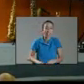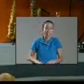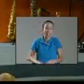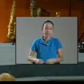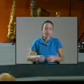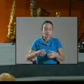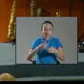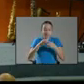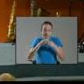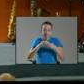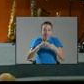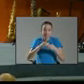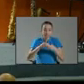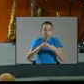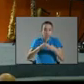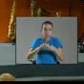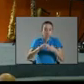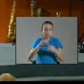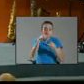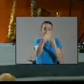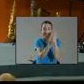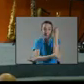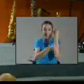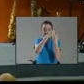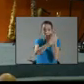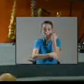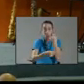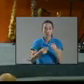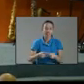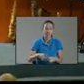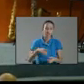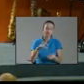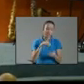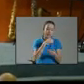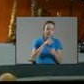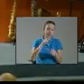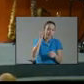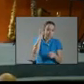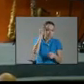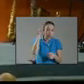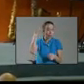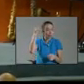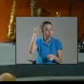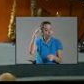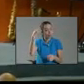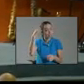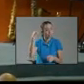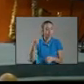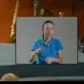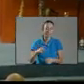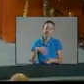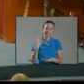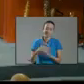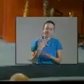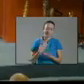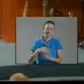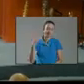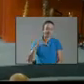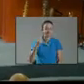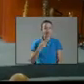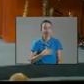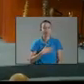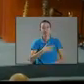O se shalom in Roma, huya se shalom alen in Ru, ve al col Israel ve in Ru,